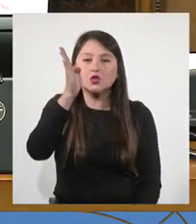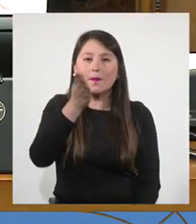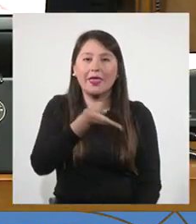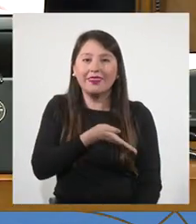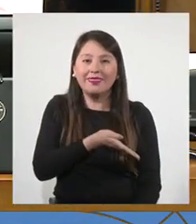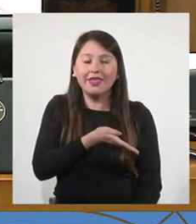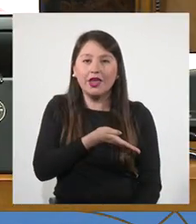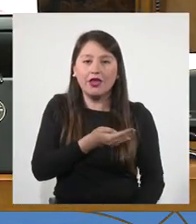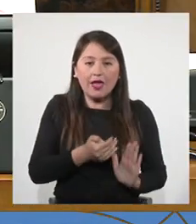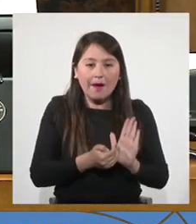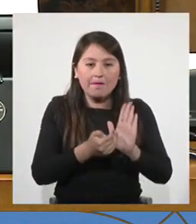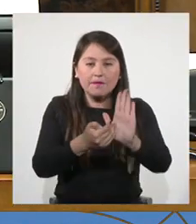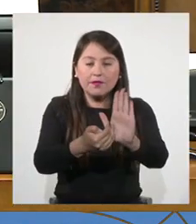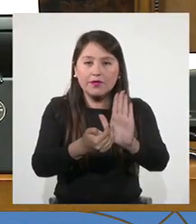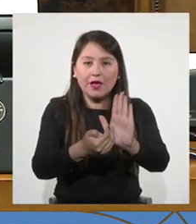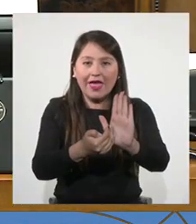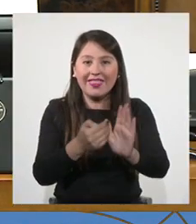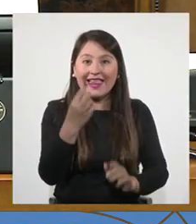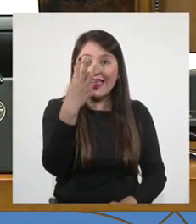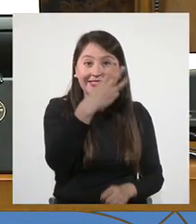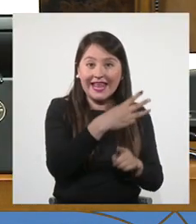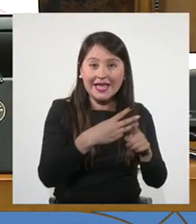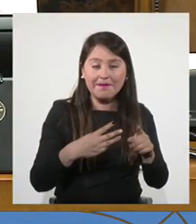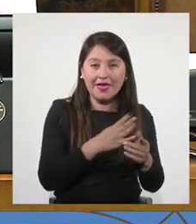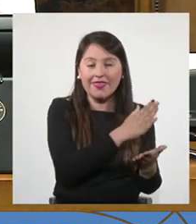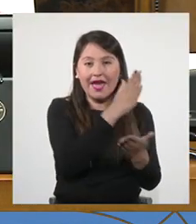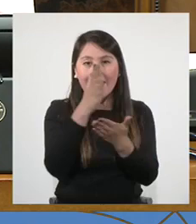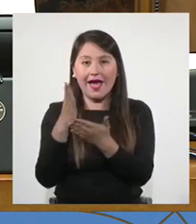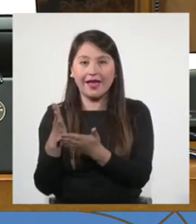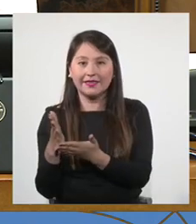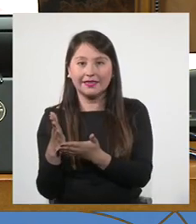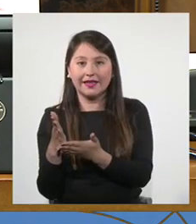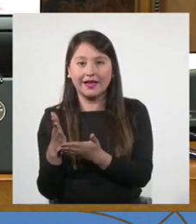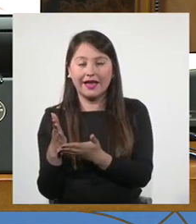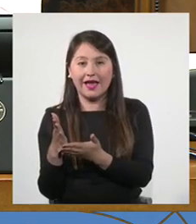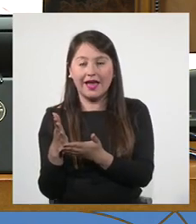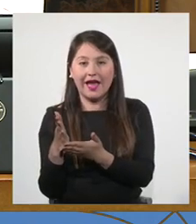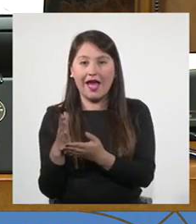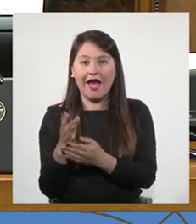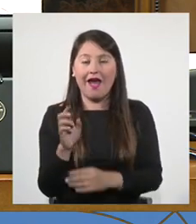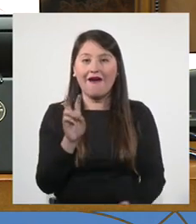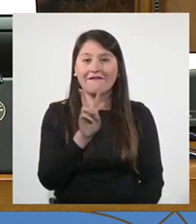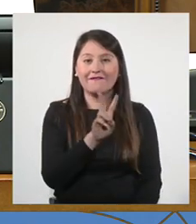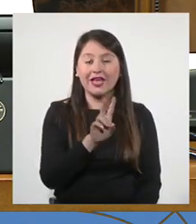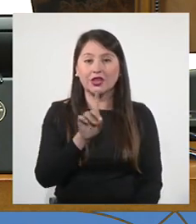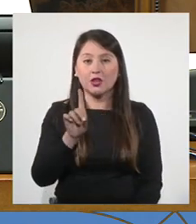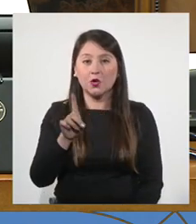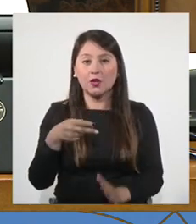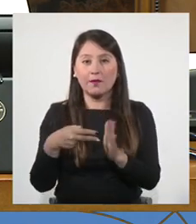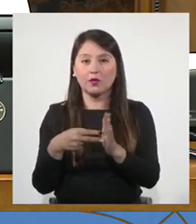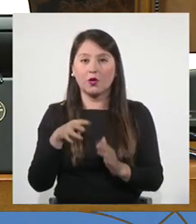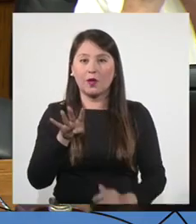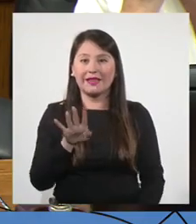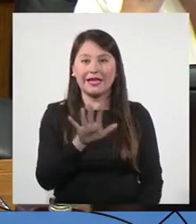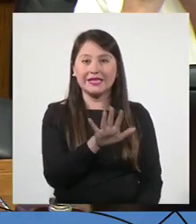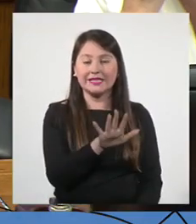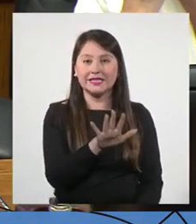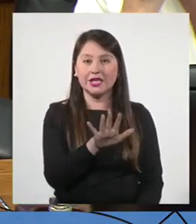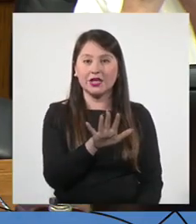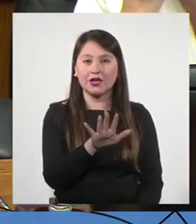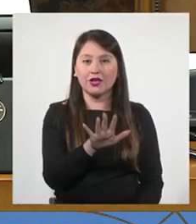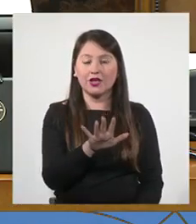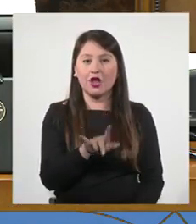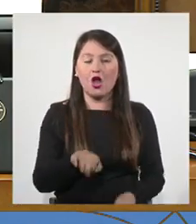las transmisiones desde las 3:30 hasta las 21:45 horas, y yo quiero una respuesta de la